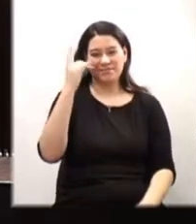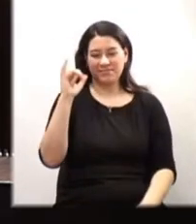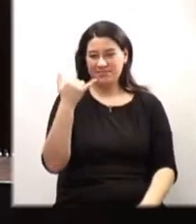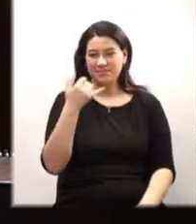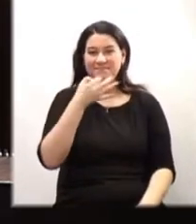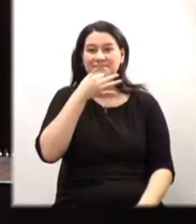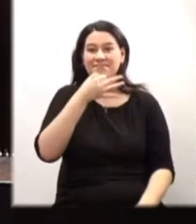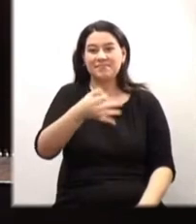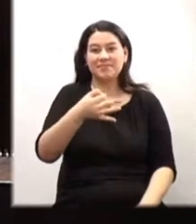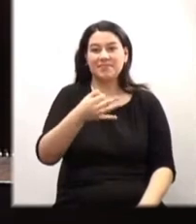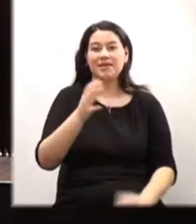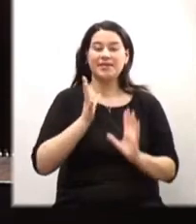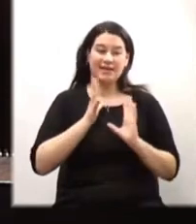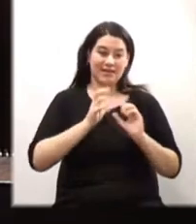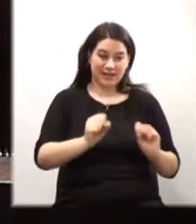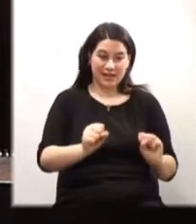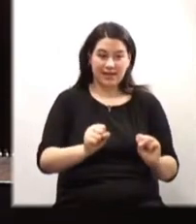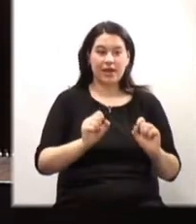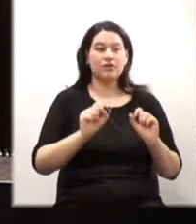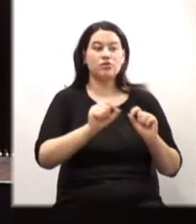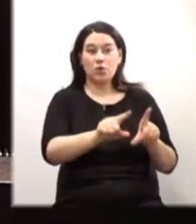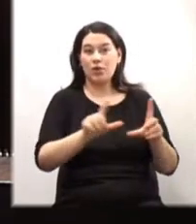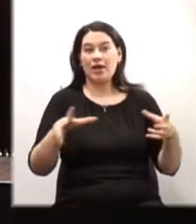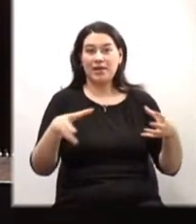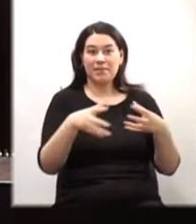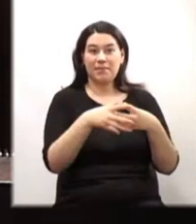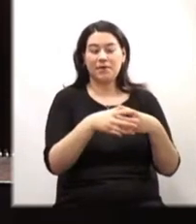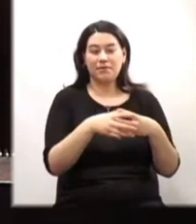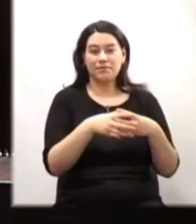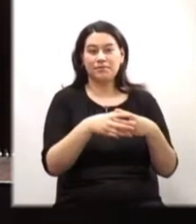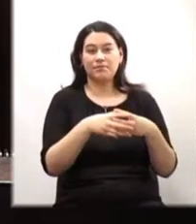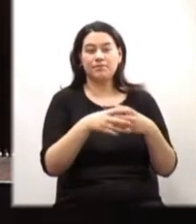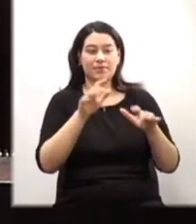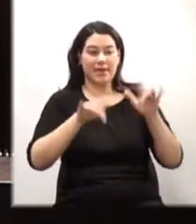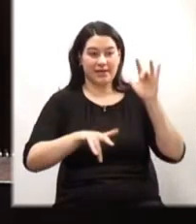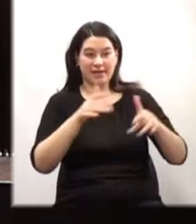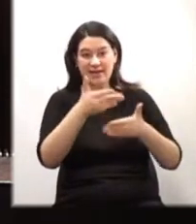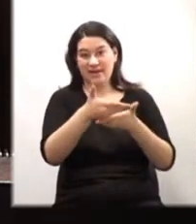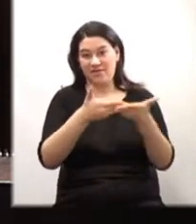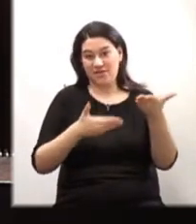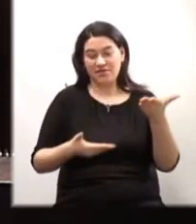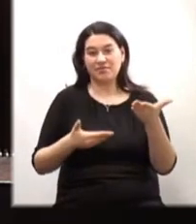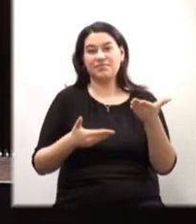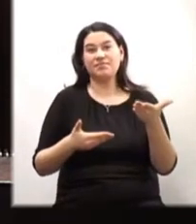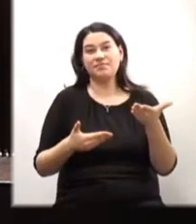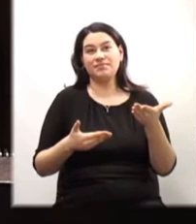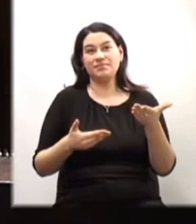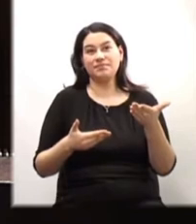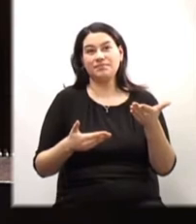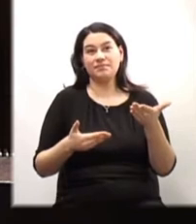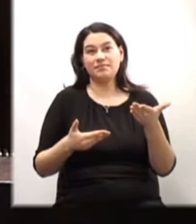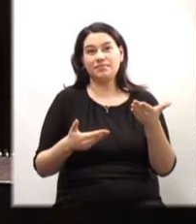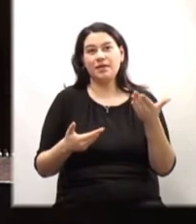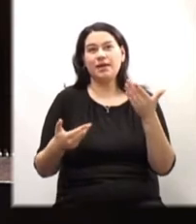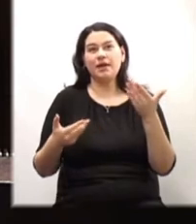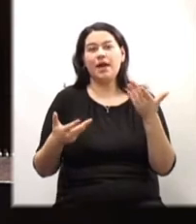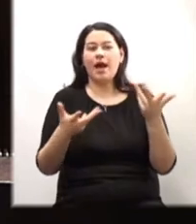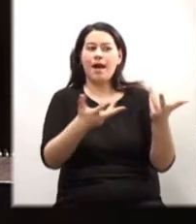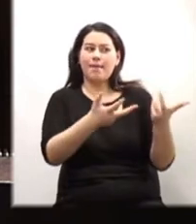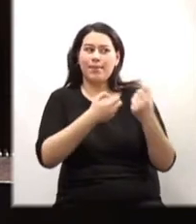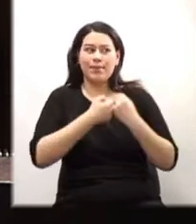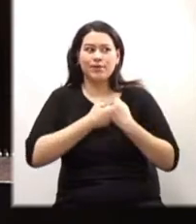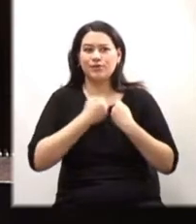hecho, a la Secretaría y a todo el equipo de taquígrafos, que son un aporte, un